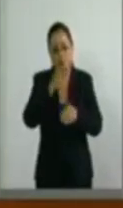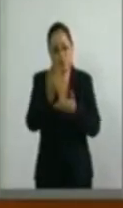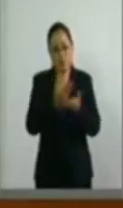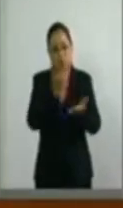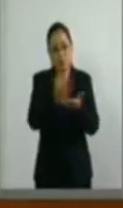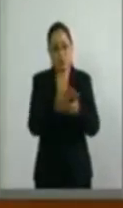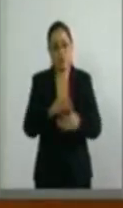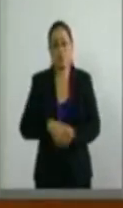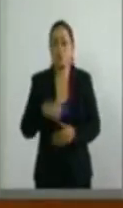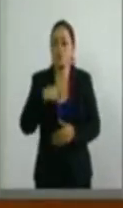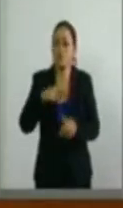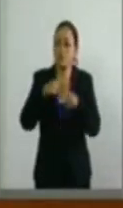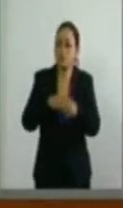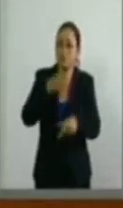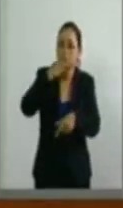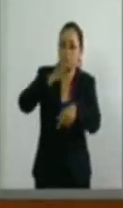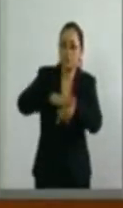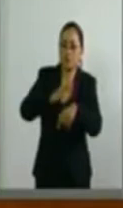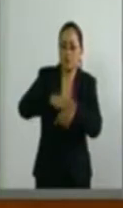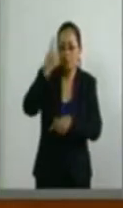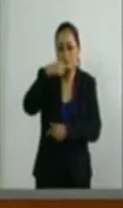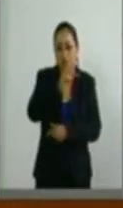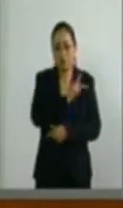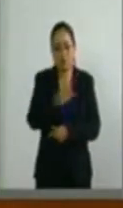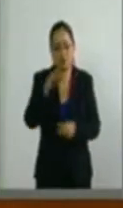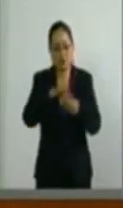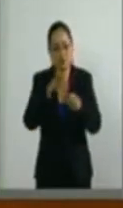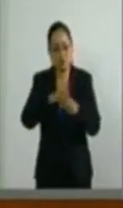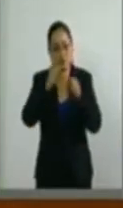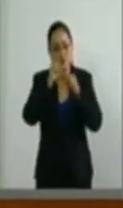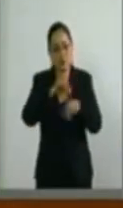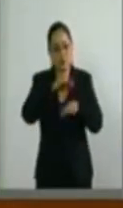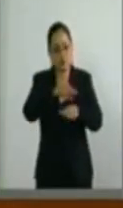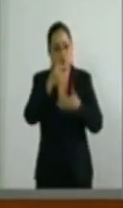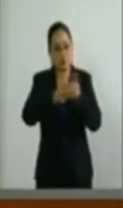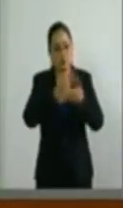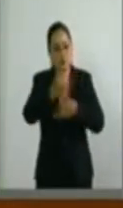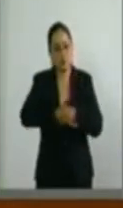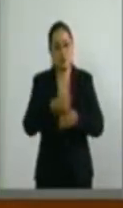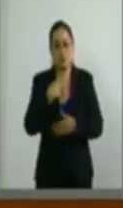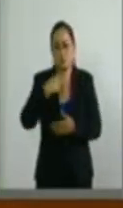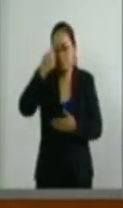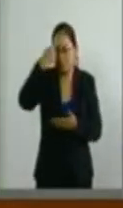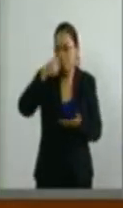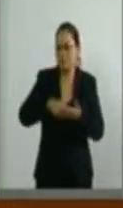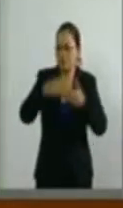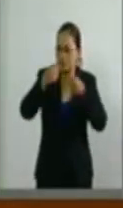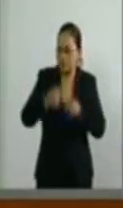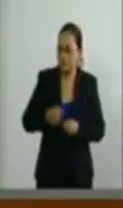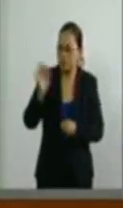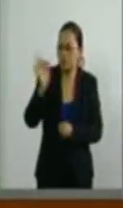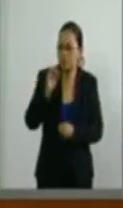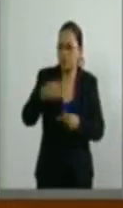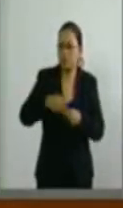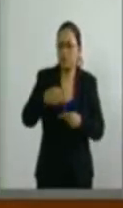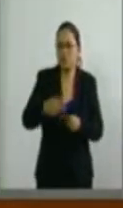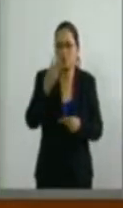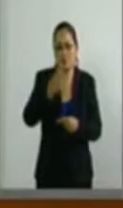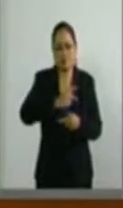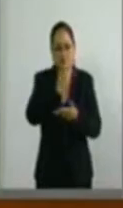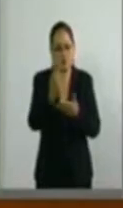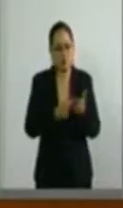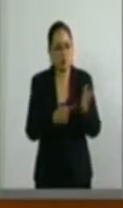Insisto, los convoco a todos a votar a favor del mismo. Estoy segura que a partir de este